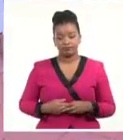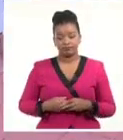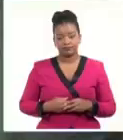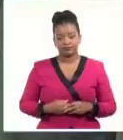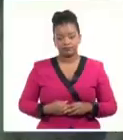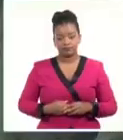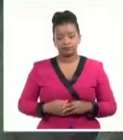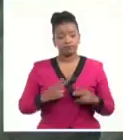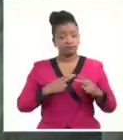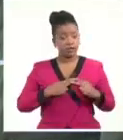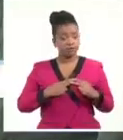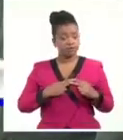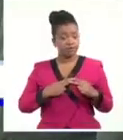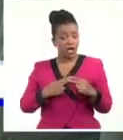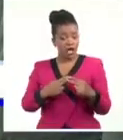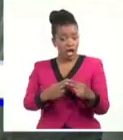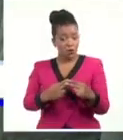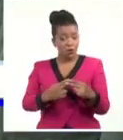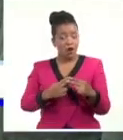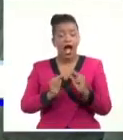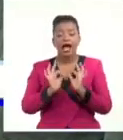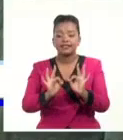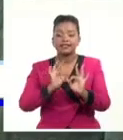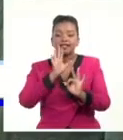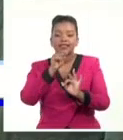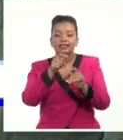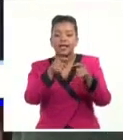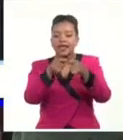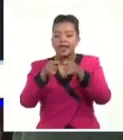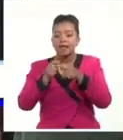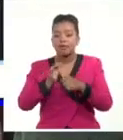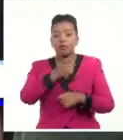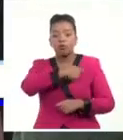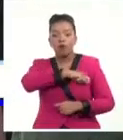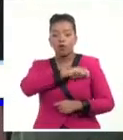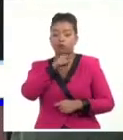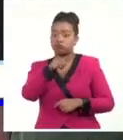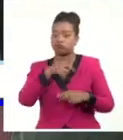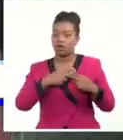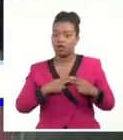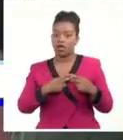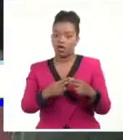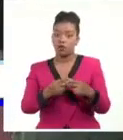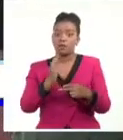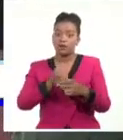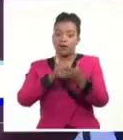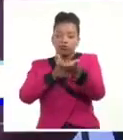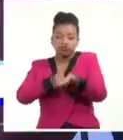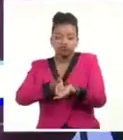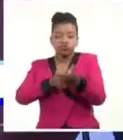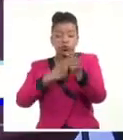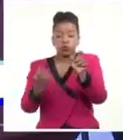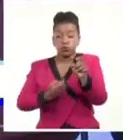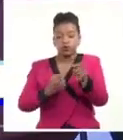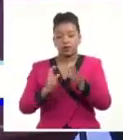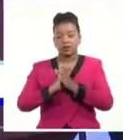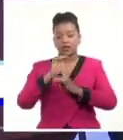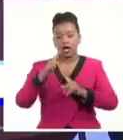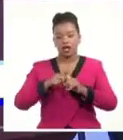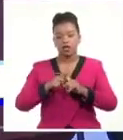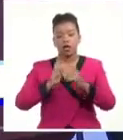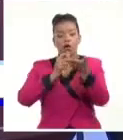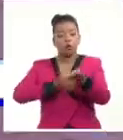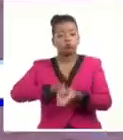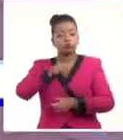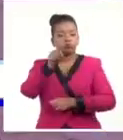Son héroes, como se escucha decir al pueblo desde que comenzaron a sofocar el incendio en la base de supertanqueros de Matanzas. Bomberos de